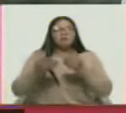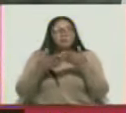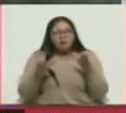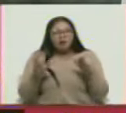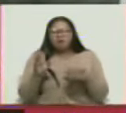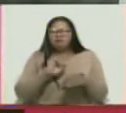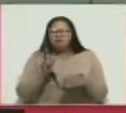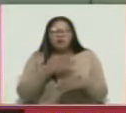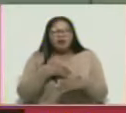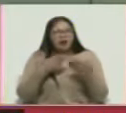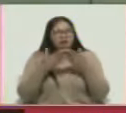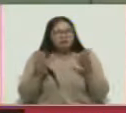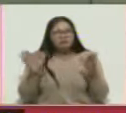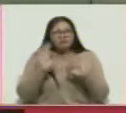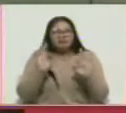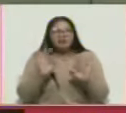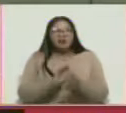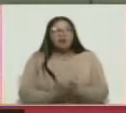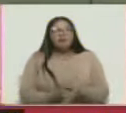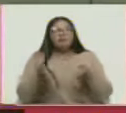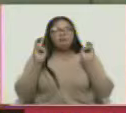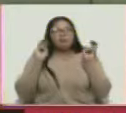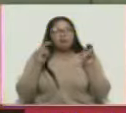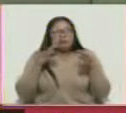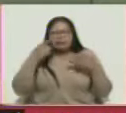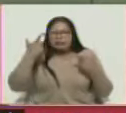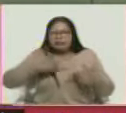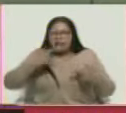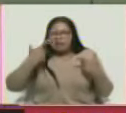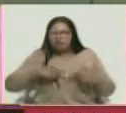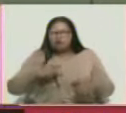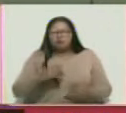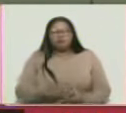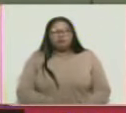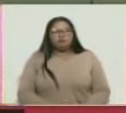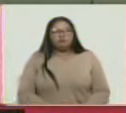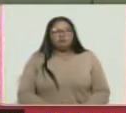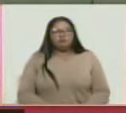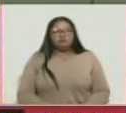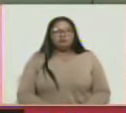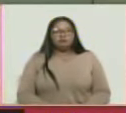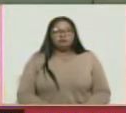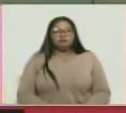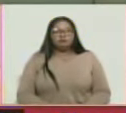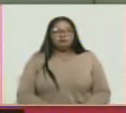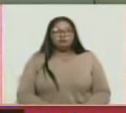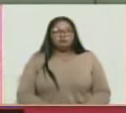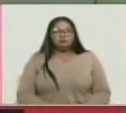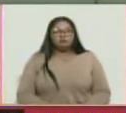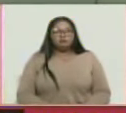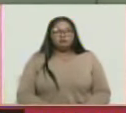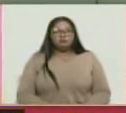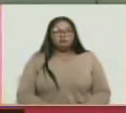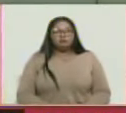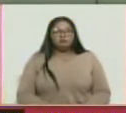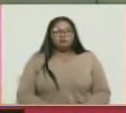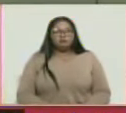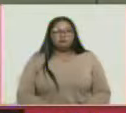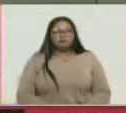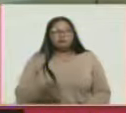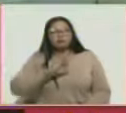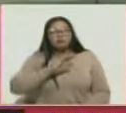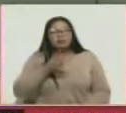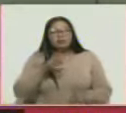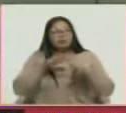pasos fronterizos. Este es un tema bastante serio, este es un problema muy serio lo que está ocurriendo, y esto es una situación... Ah, por cierto, otra